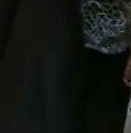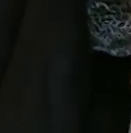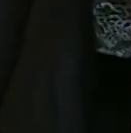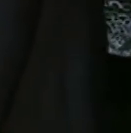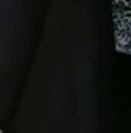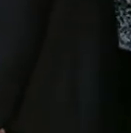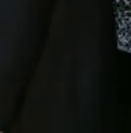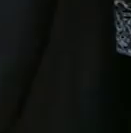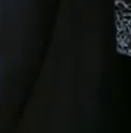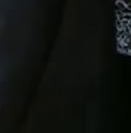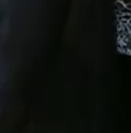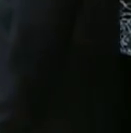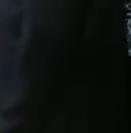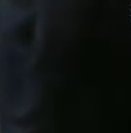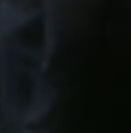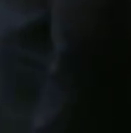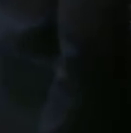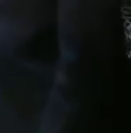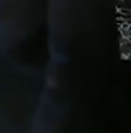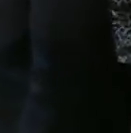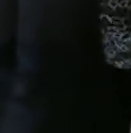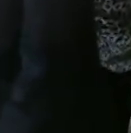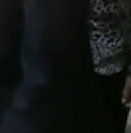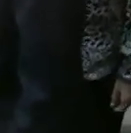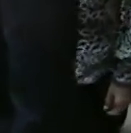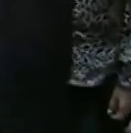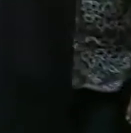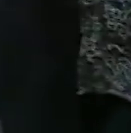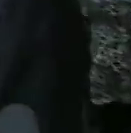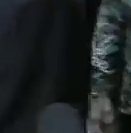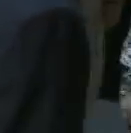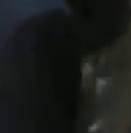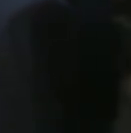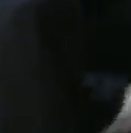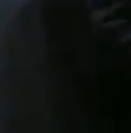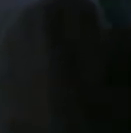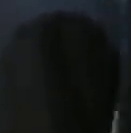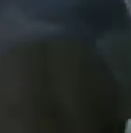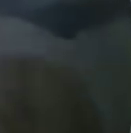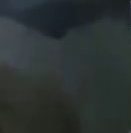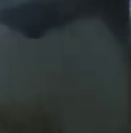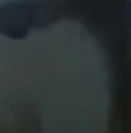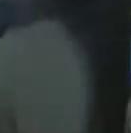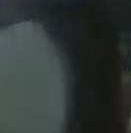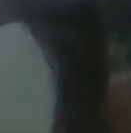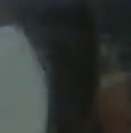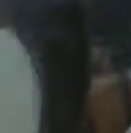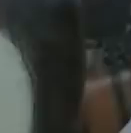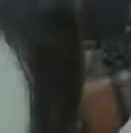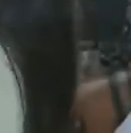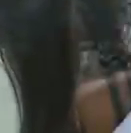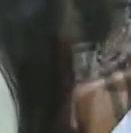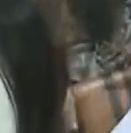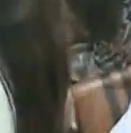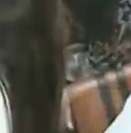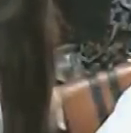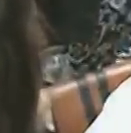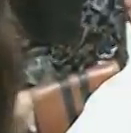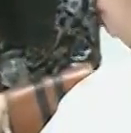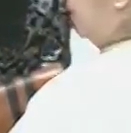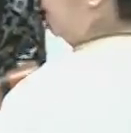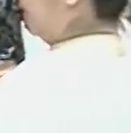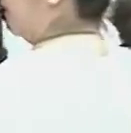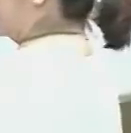República este instrumento legal, que es conformado por 20 artículos y 3, por supuesto,